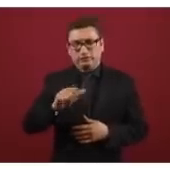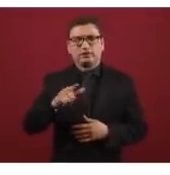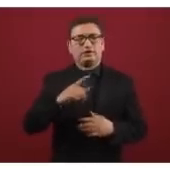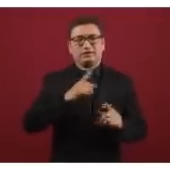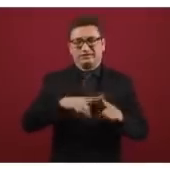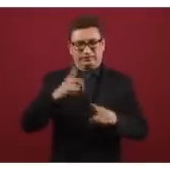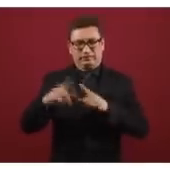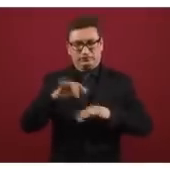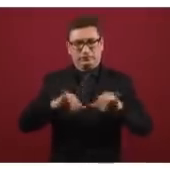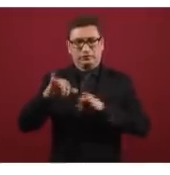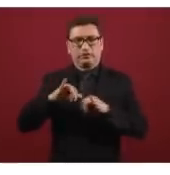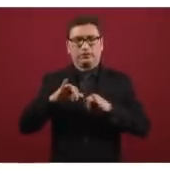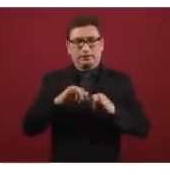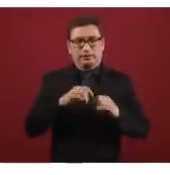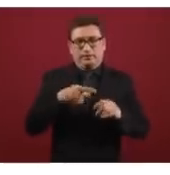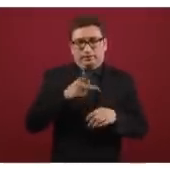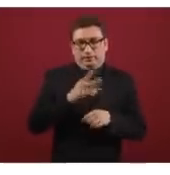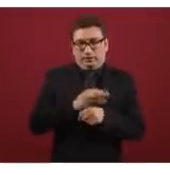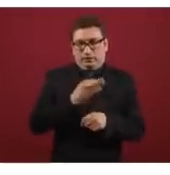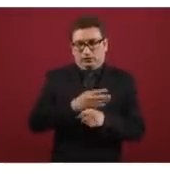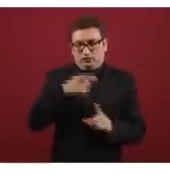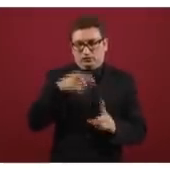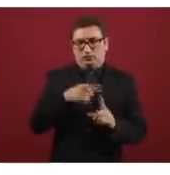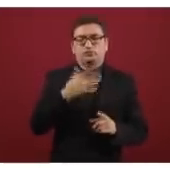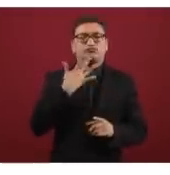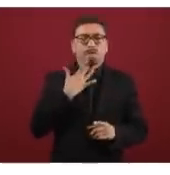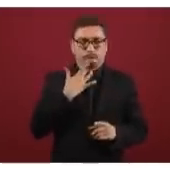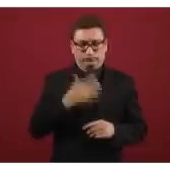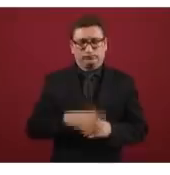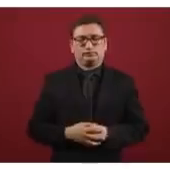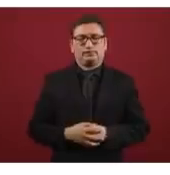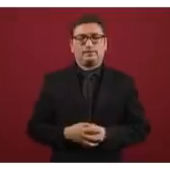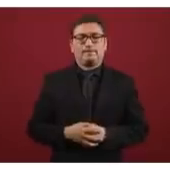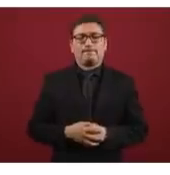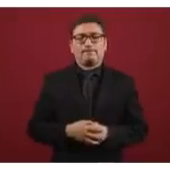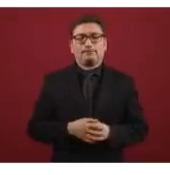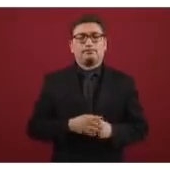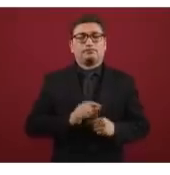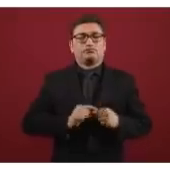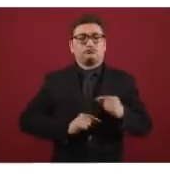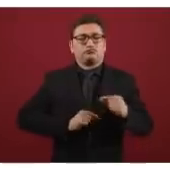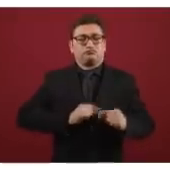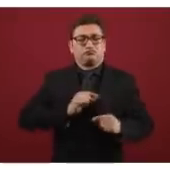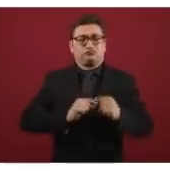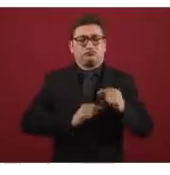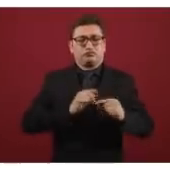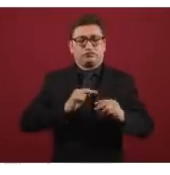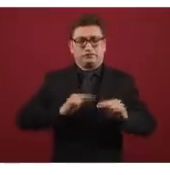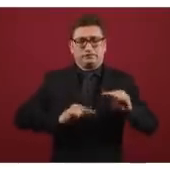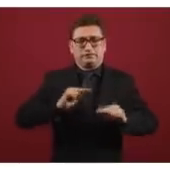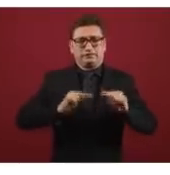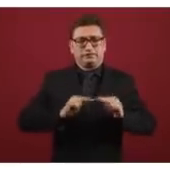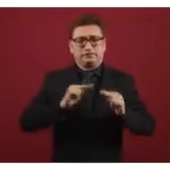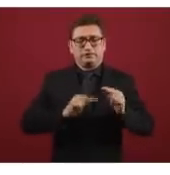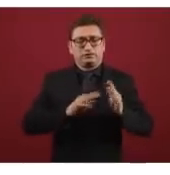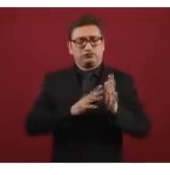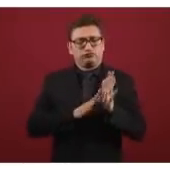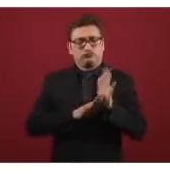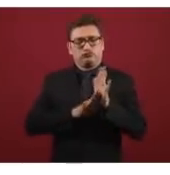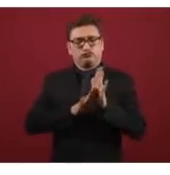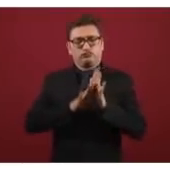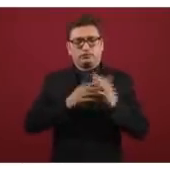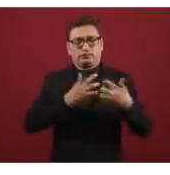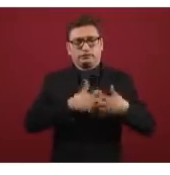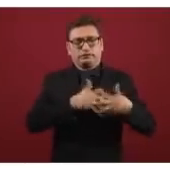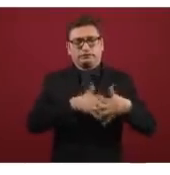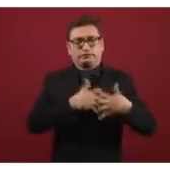aquí nos estamos nada más señalando la gasolina. Poco a poco fuimos elevando la carga